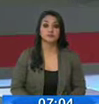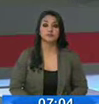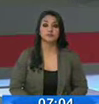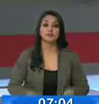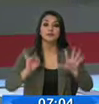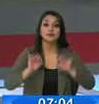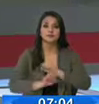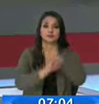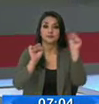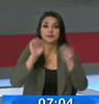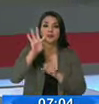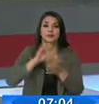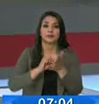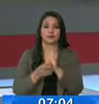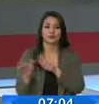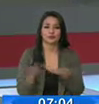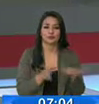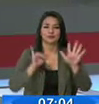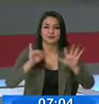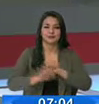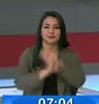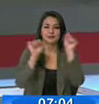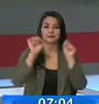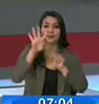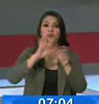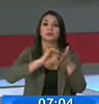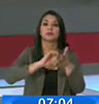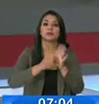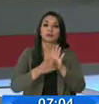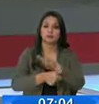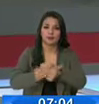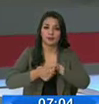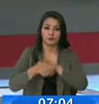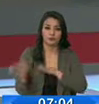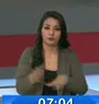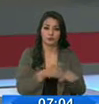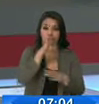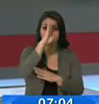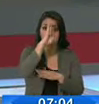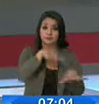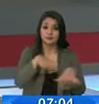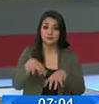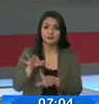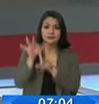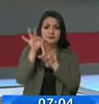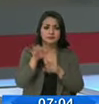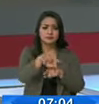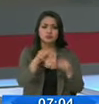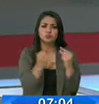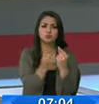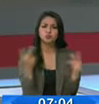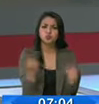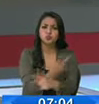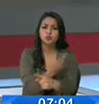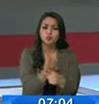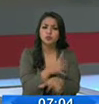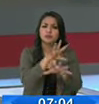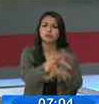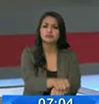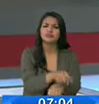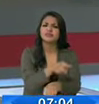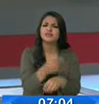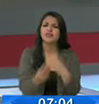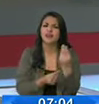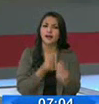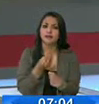en la mañana, 6:04 allá en Galápagos. Luego de un operativo, la Policía Nacional logró desarticular una organización criminal que se había dedicado a robar